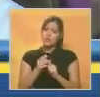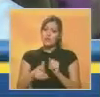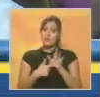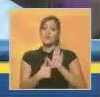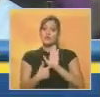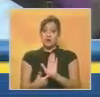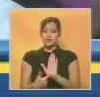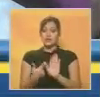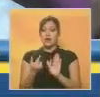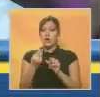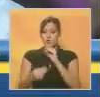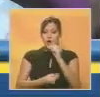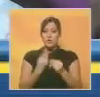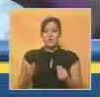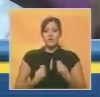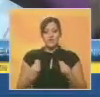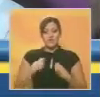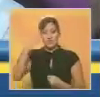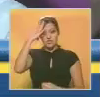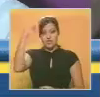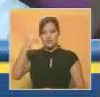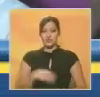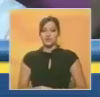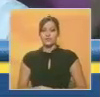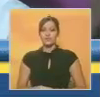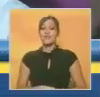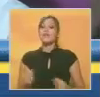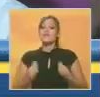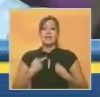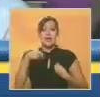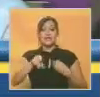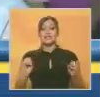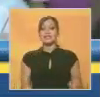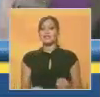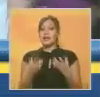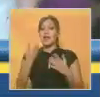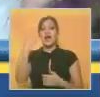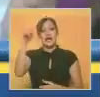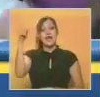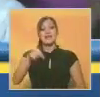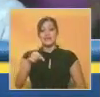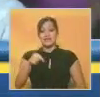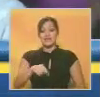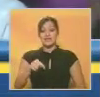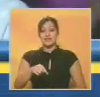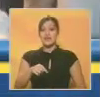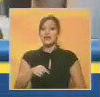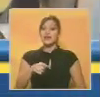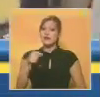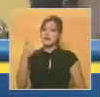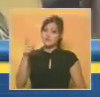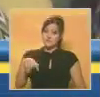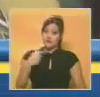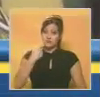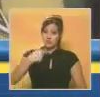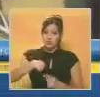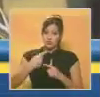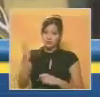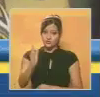el camino de Dios. Esté viva y sana, aquí estaré, aquí y ahora el 8.